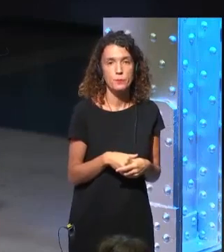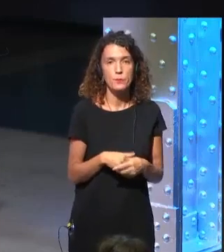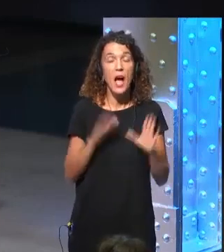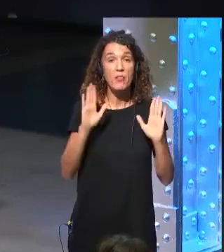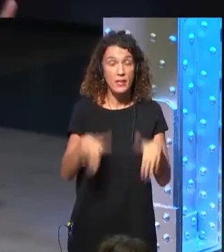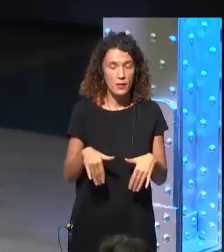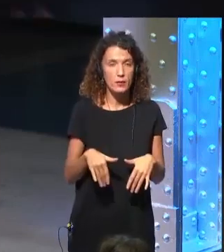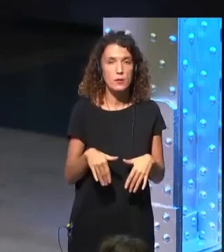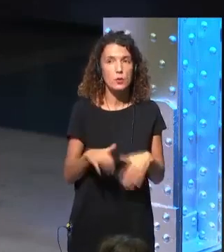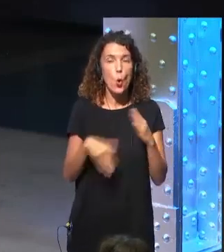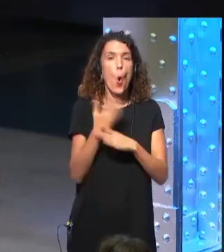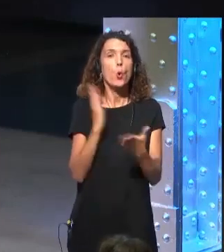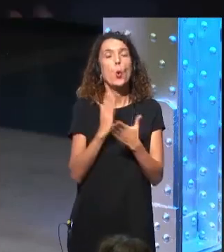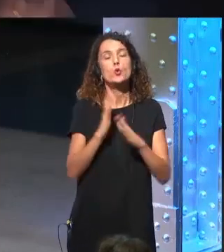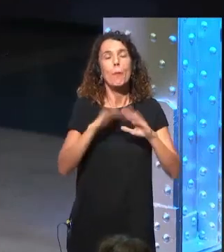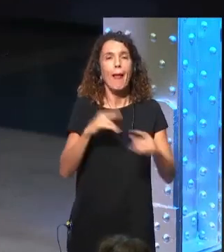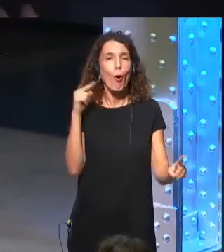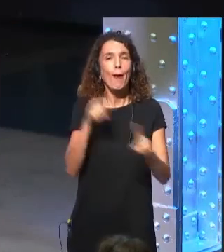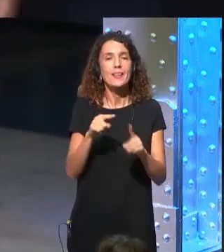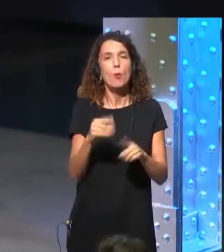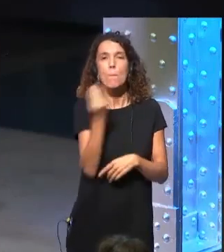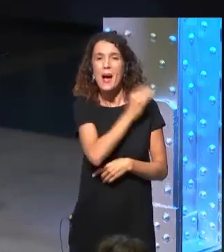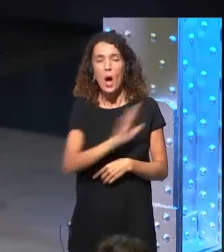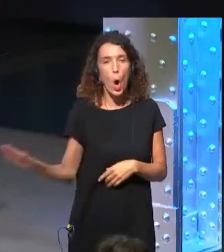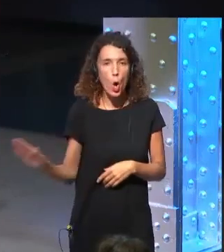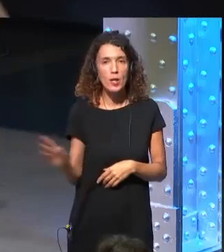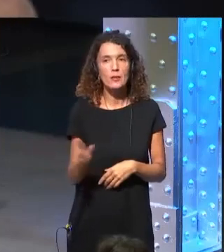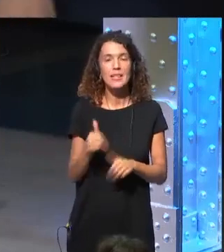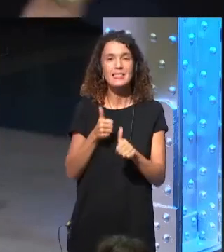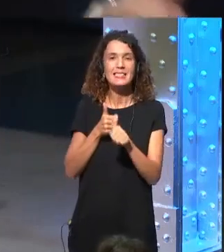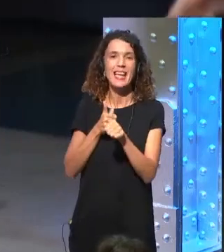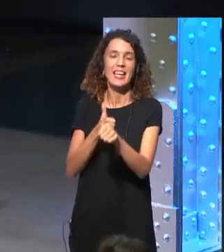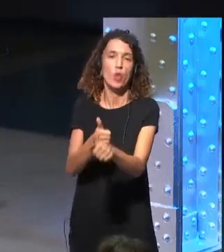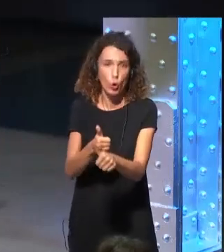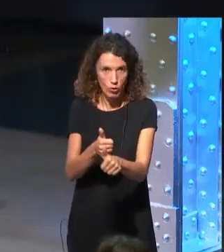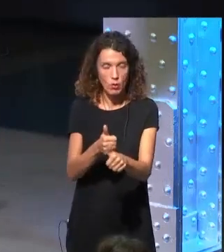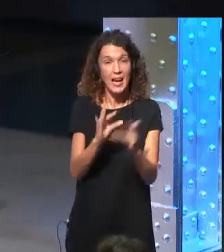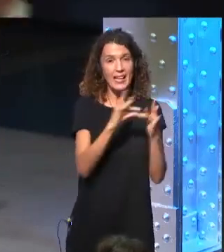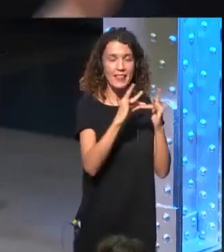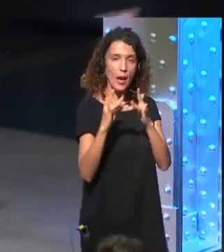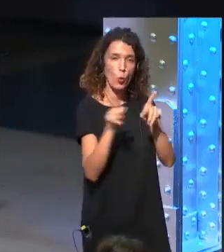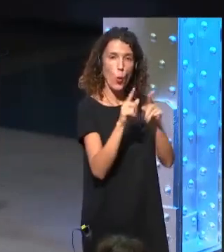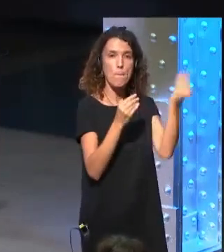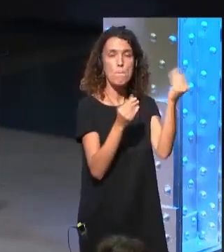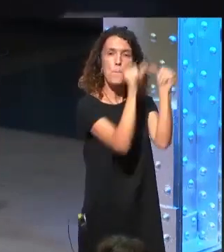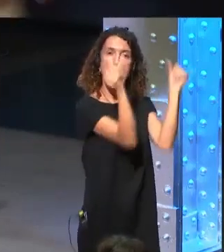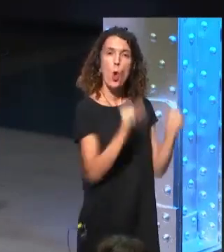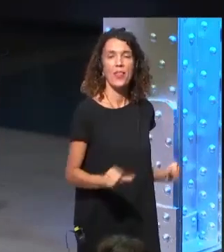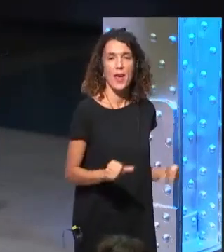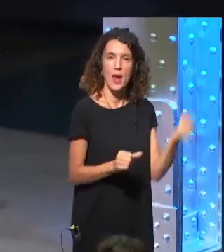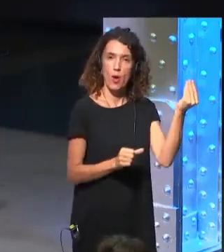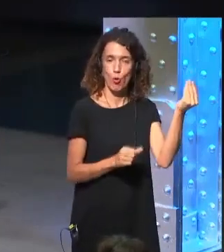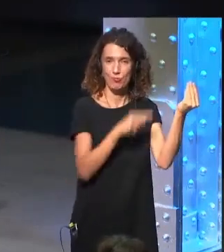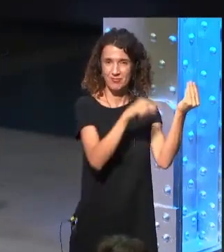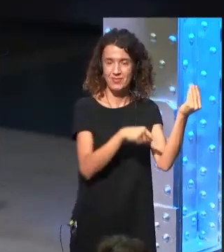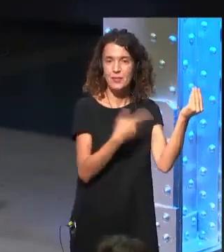¿cuándo vas a hacer un curso para poder ser un mejor seguidor? El liderazgo es un modelo de